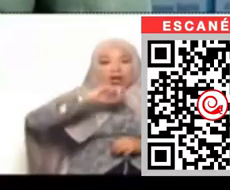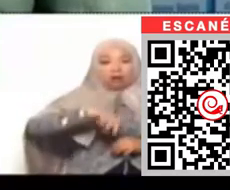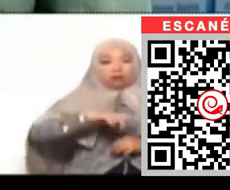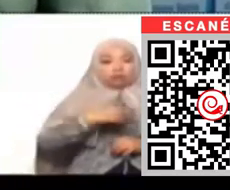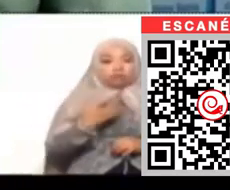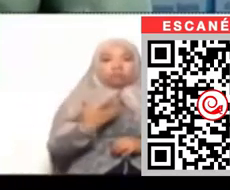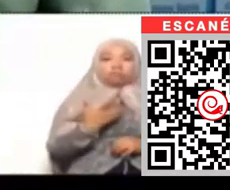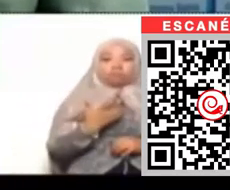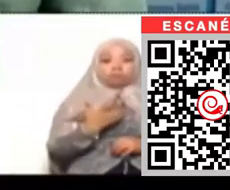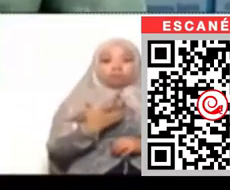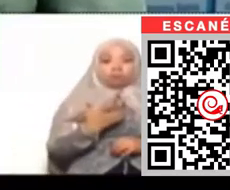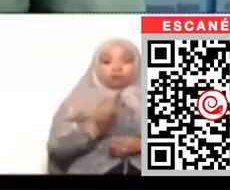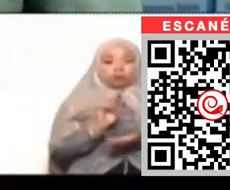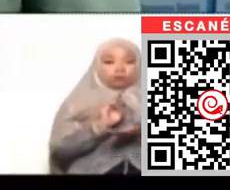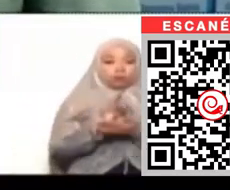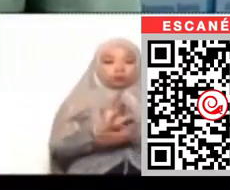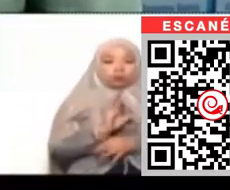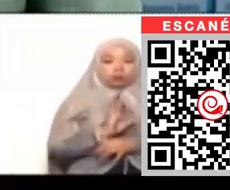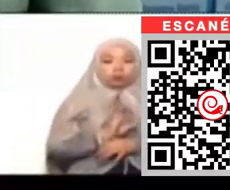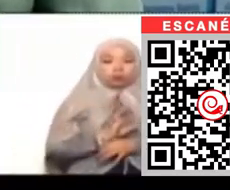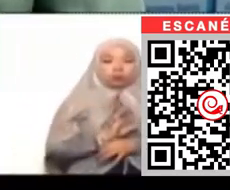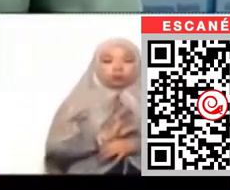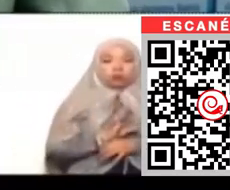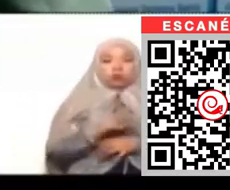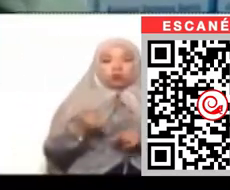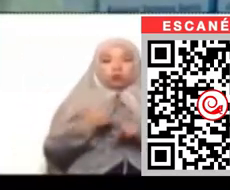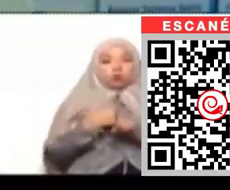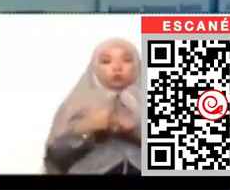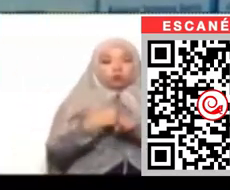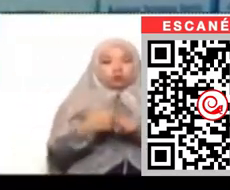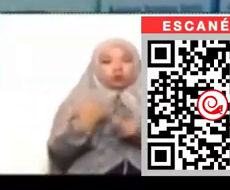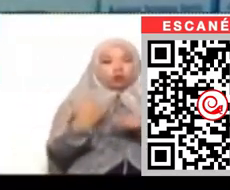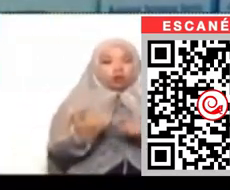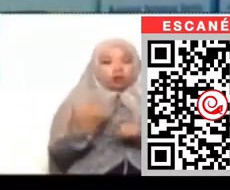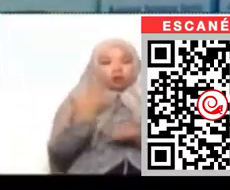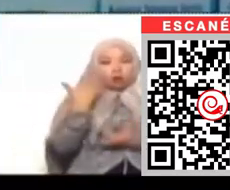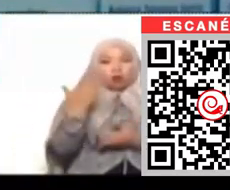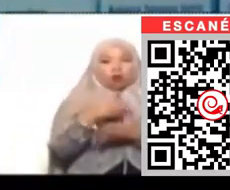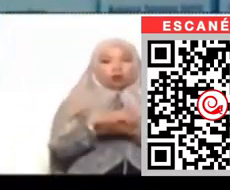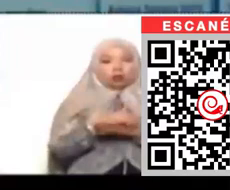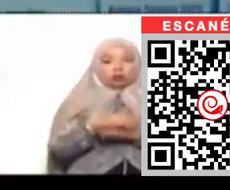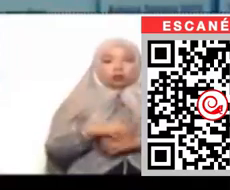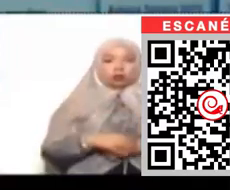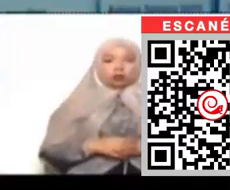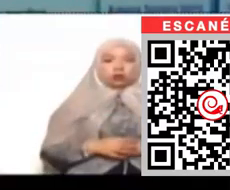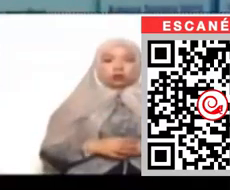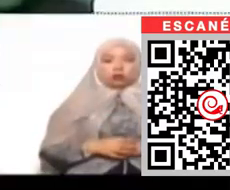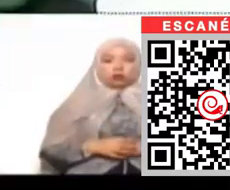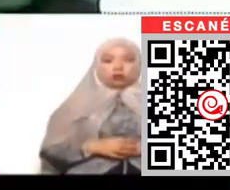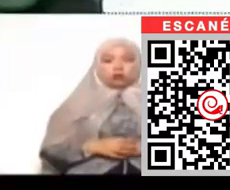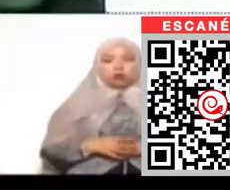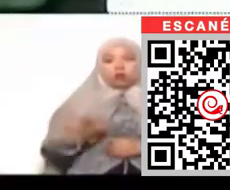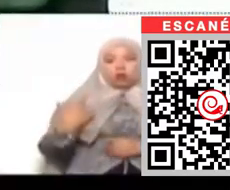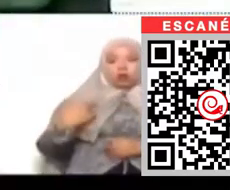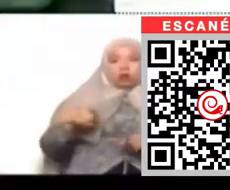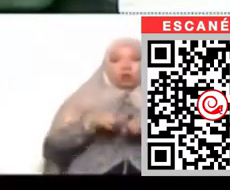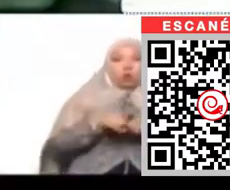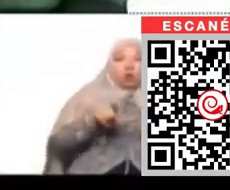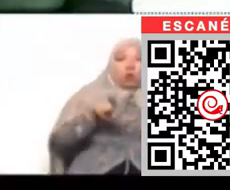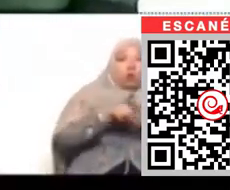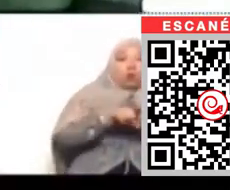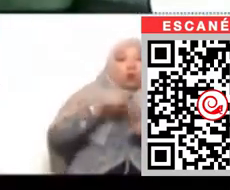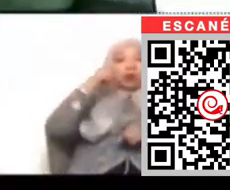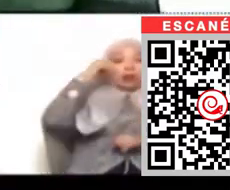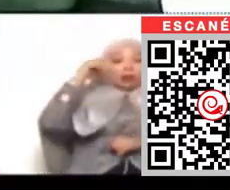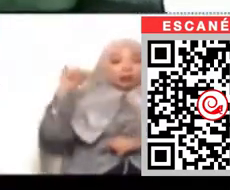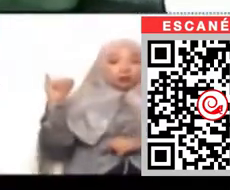y dar un zarpazo, llenar de violencia. Ellos hubieran querido, Miguel Ángel, llevarnos al escenario Haití.